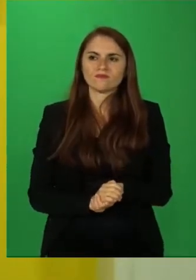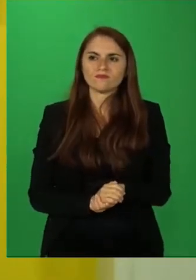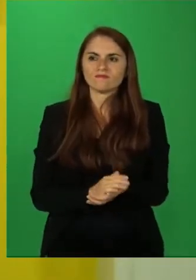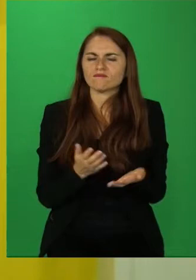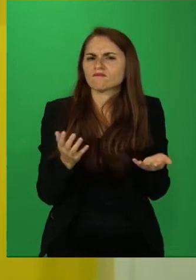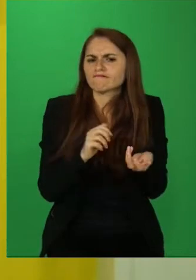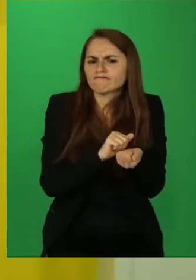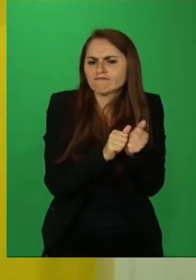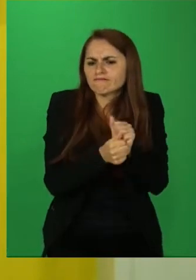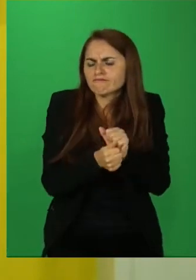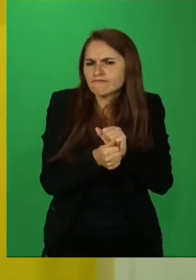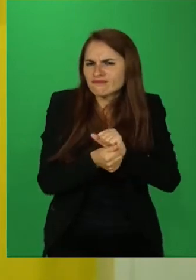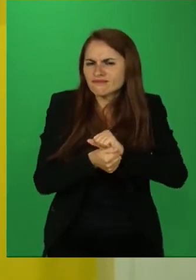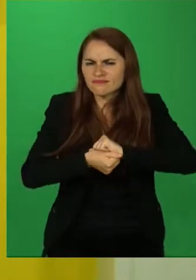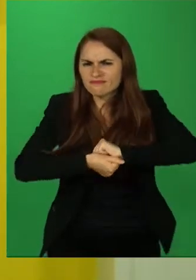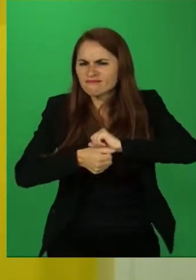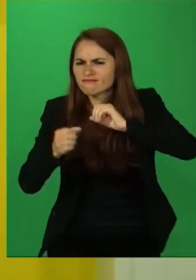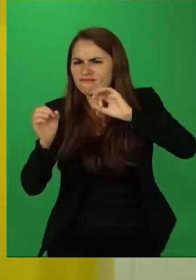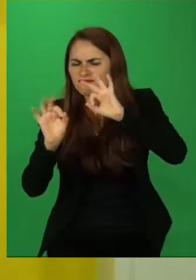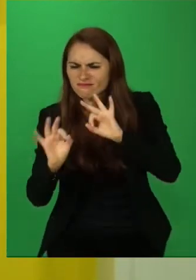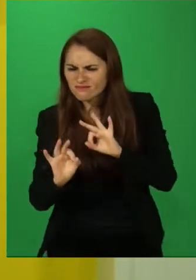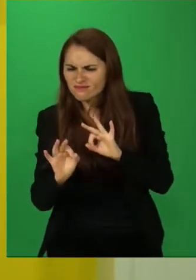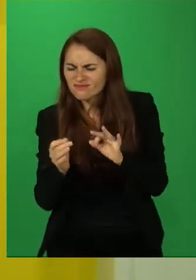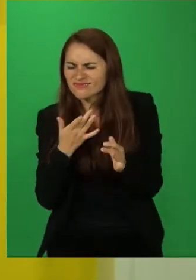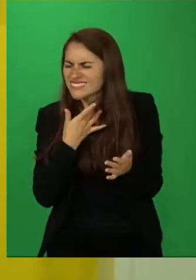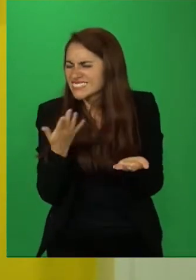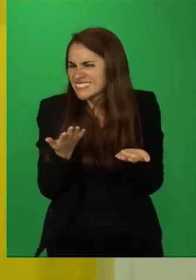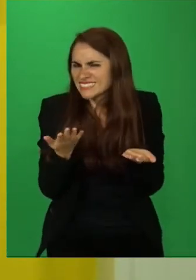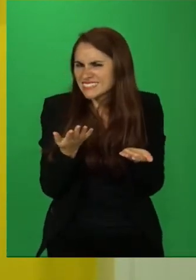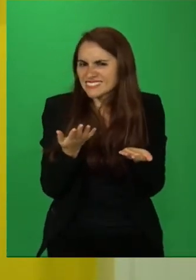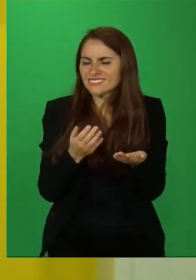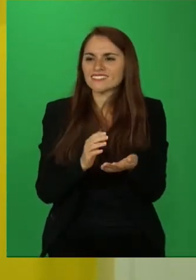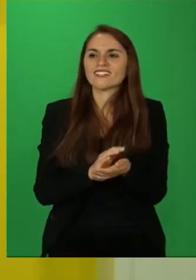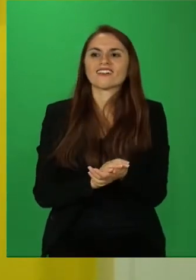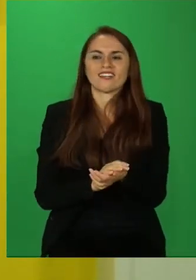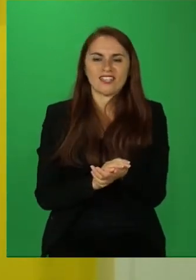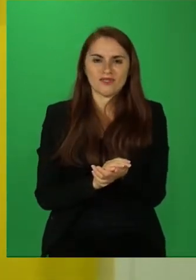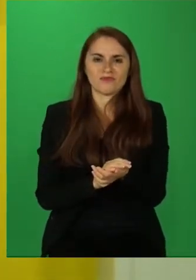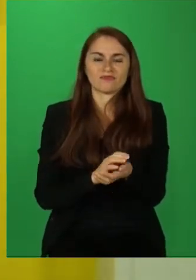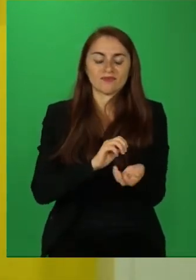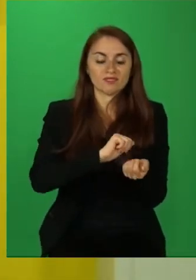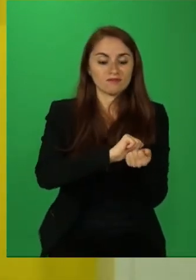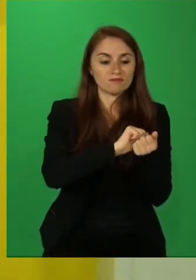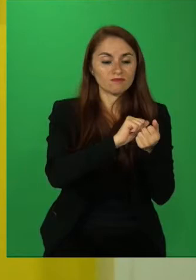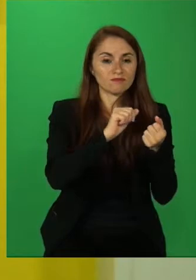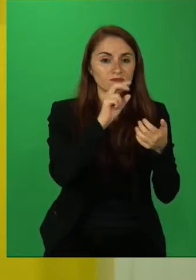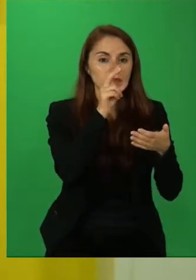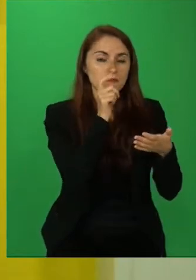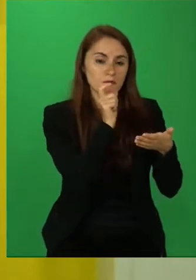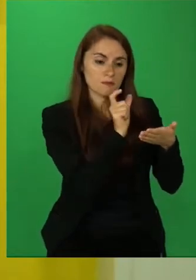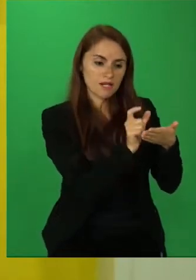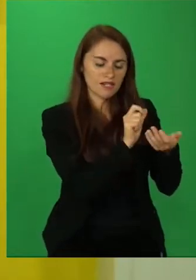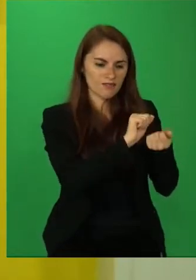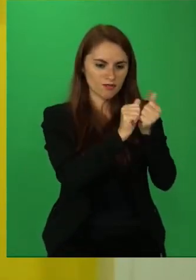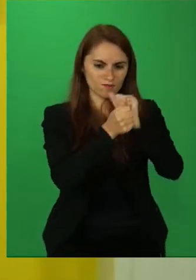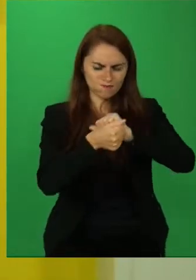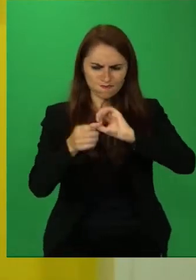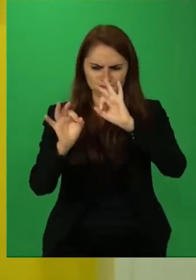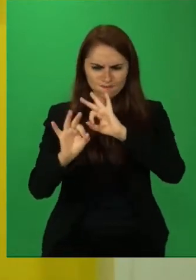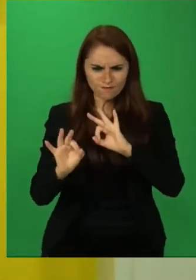Interpretar qué es, profesora, ¿se acuerdan o no? Muy bien. Darle un significado o un sentido a lo que